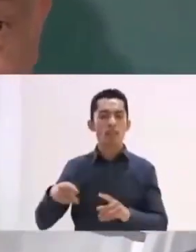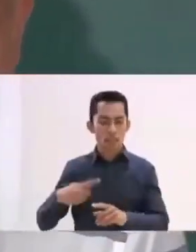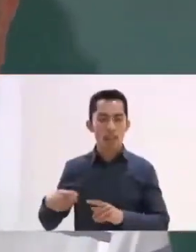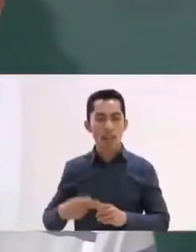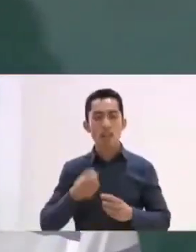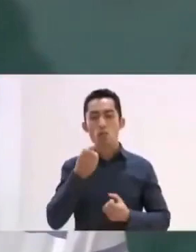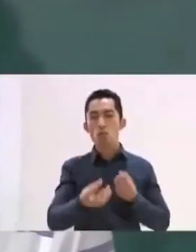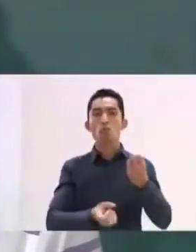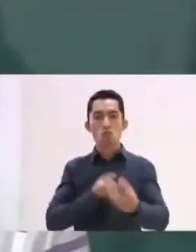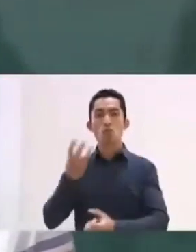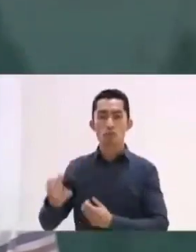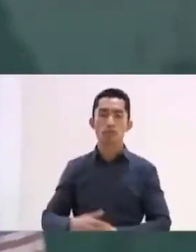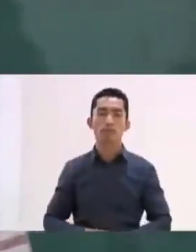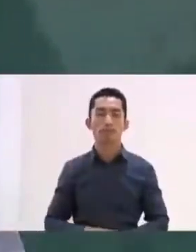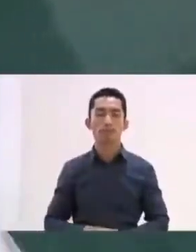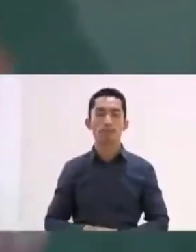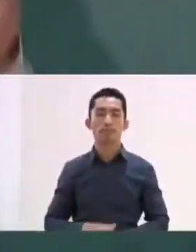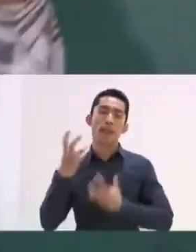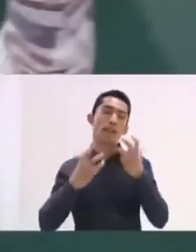refrigeradores.